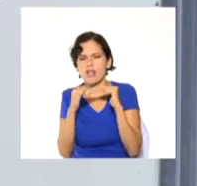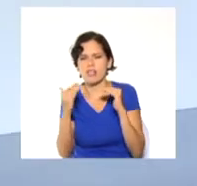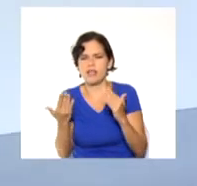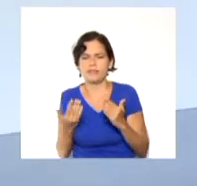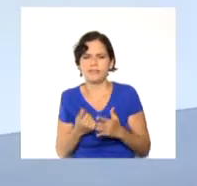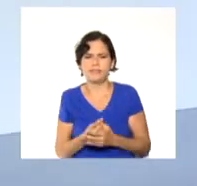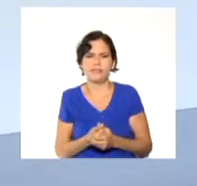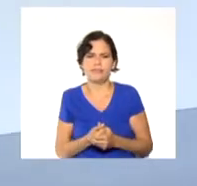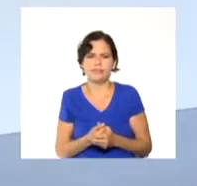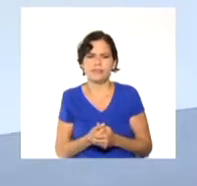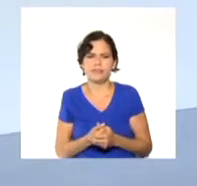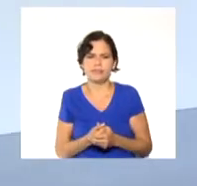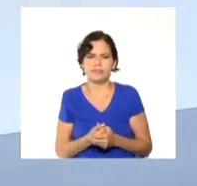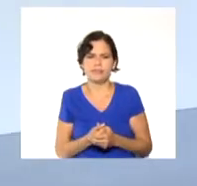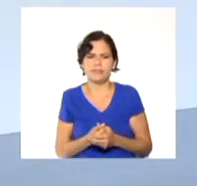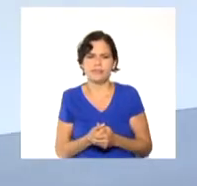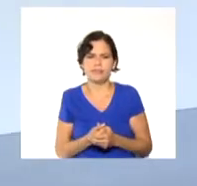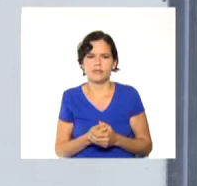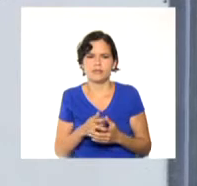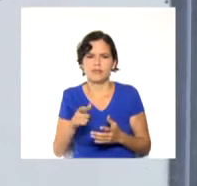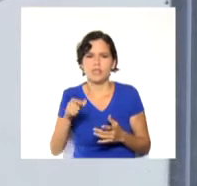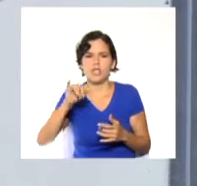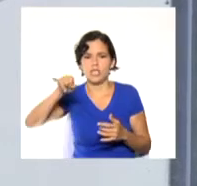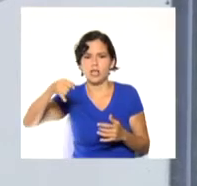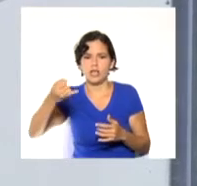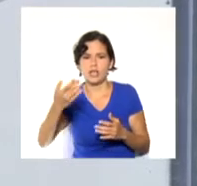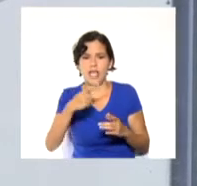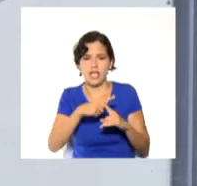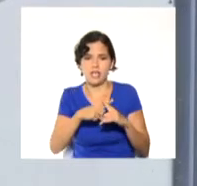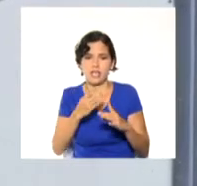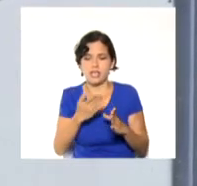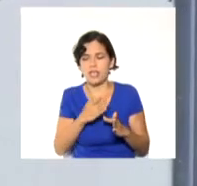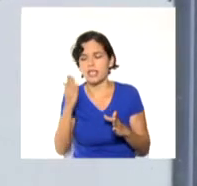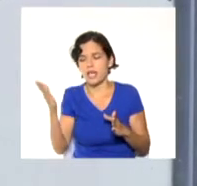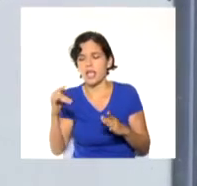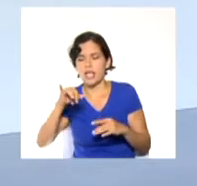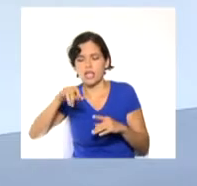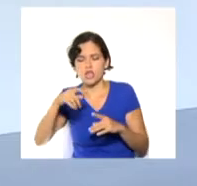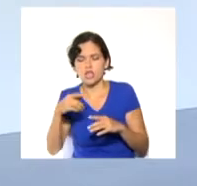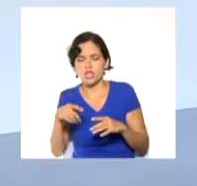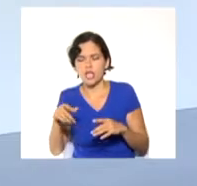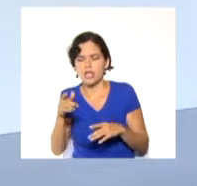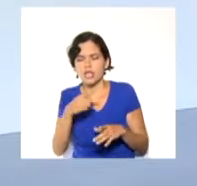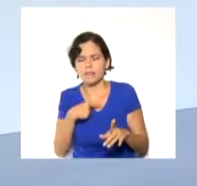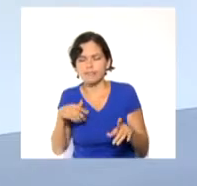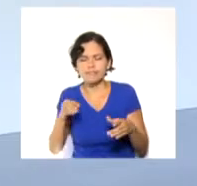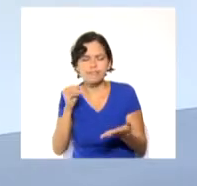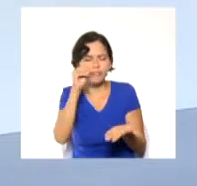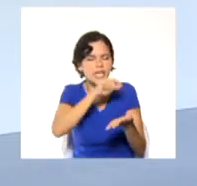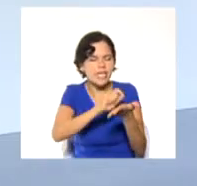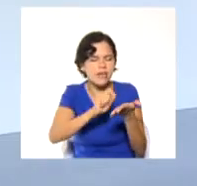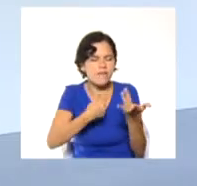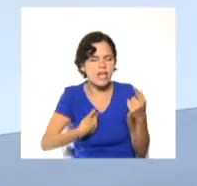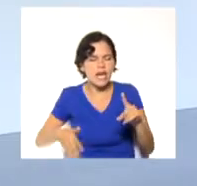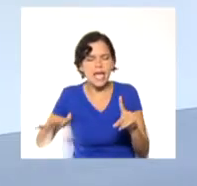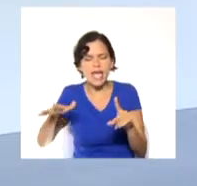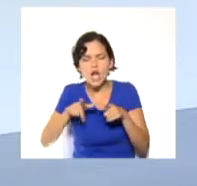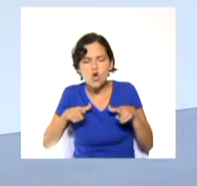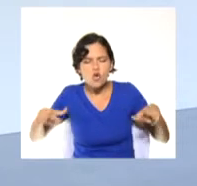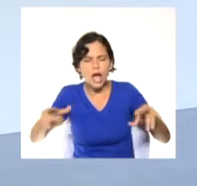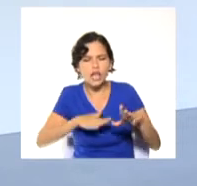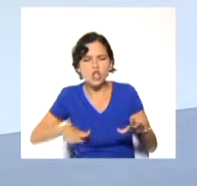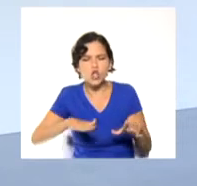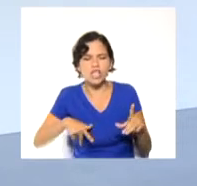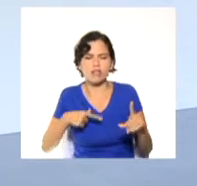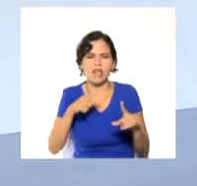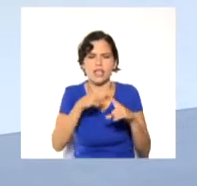el espacio que está ocupando en este caso la variable X. Entonces, copio acá la expresión original, X es